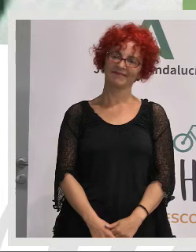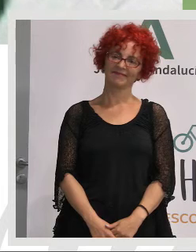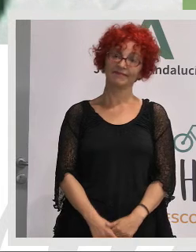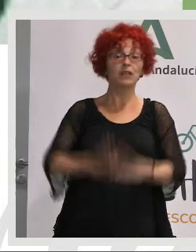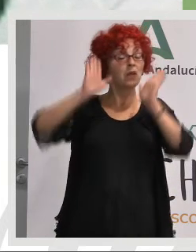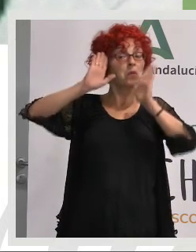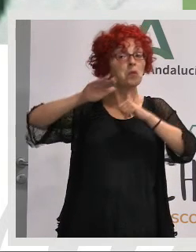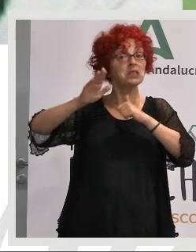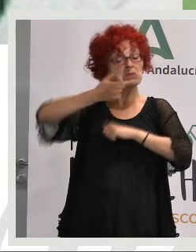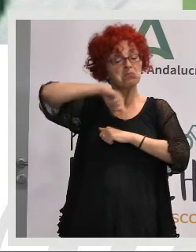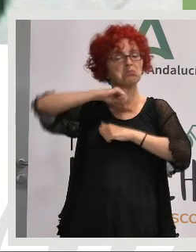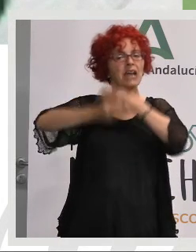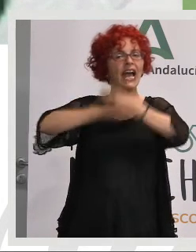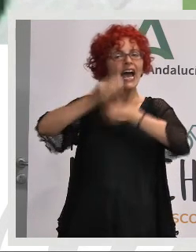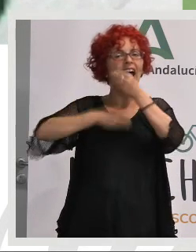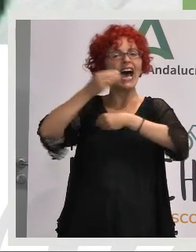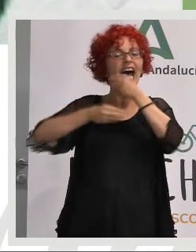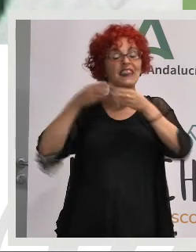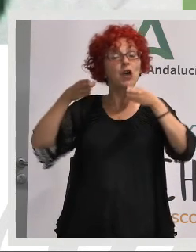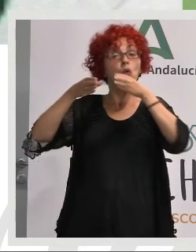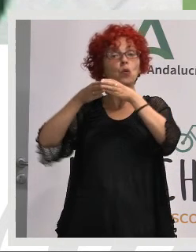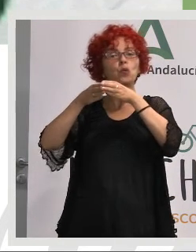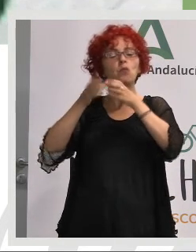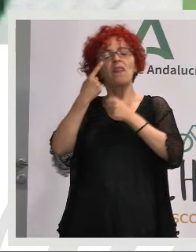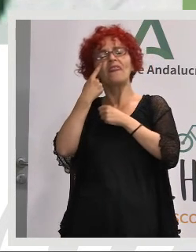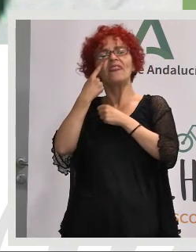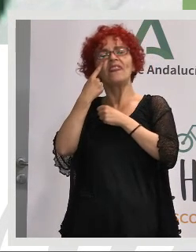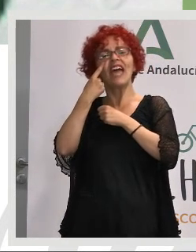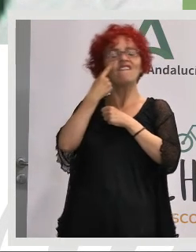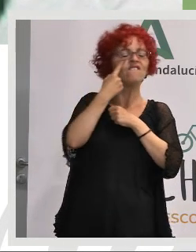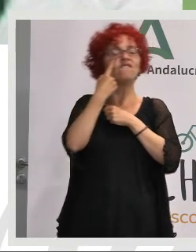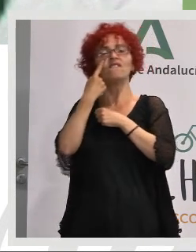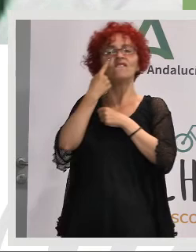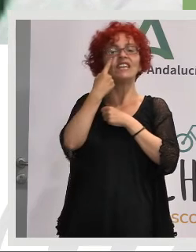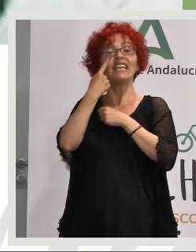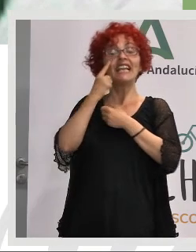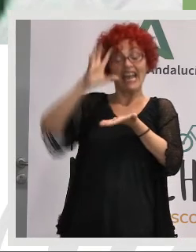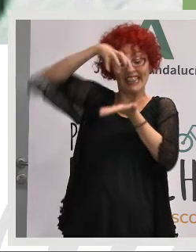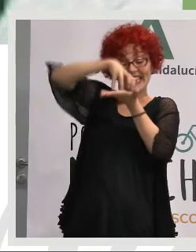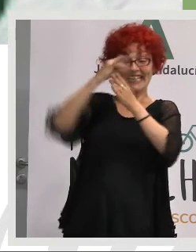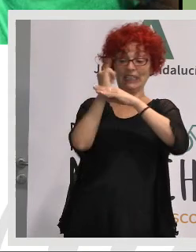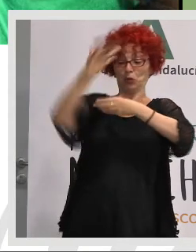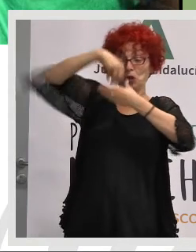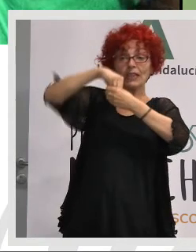Y por último, hemos creado la Patrulla Verde que se encarga de mantener el instituto limpio y de cuidar el medio ambiente.